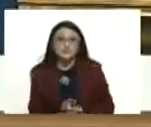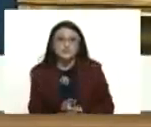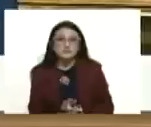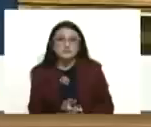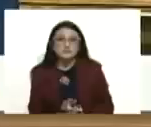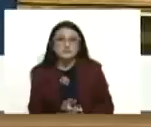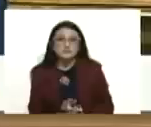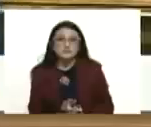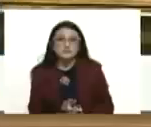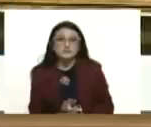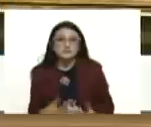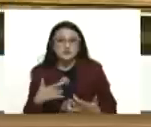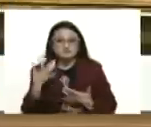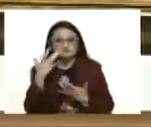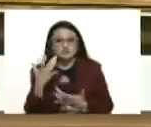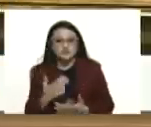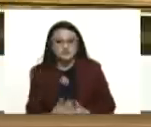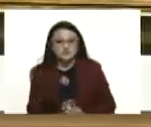Los veré.